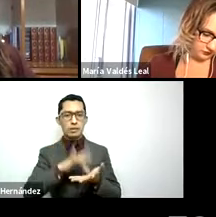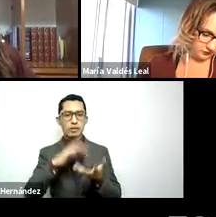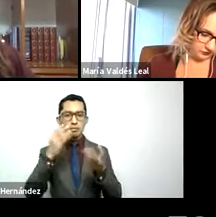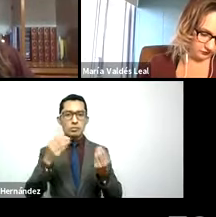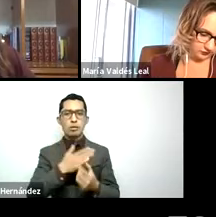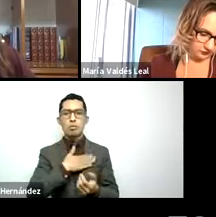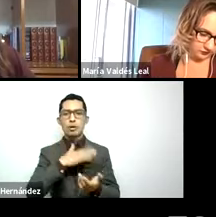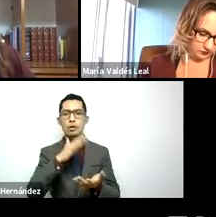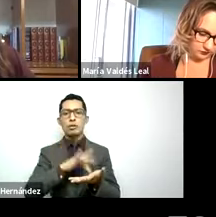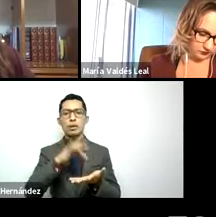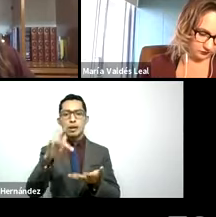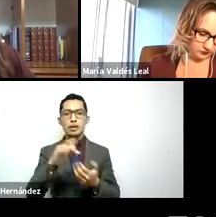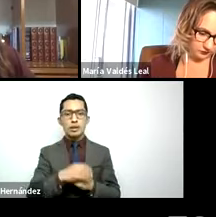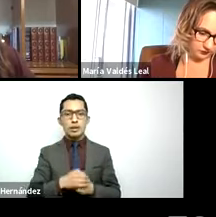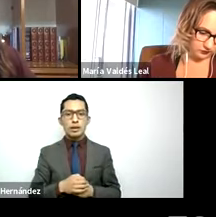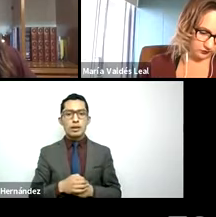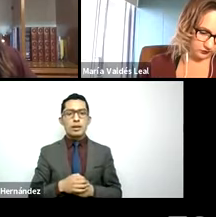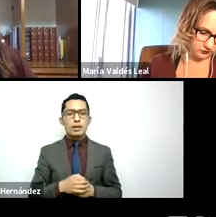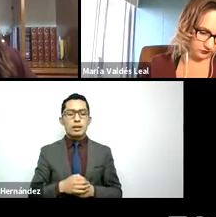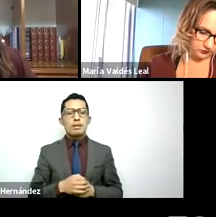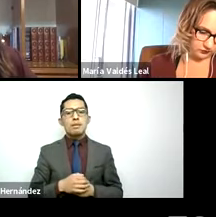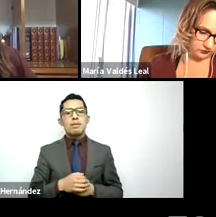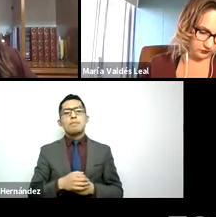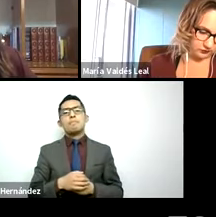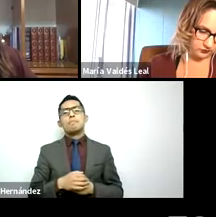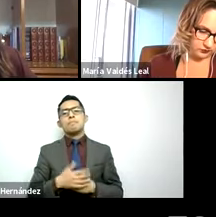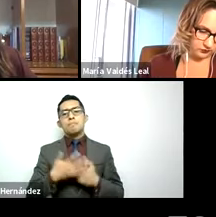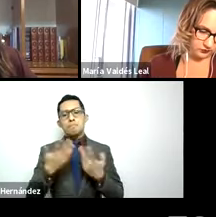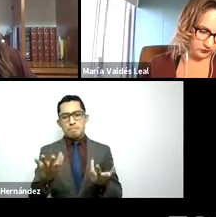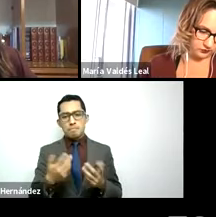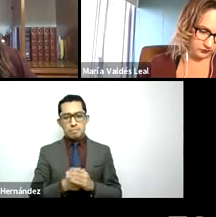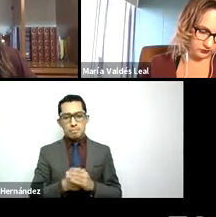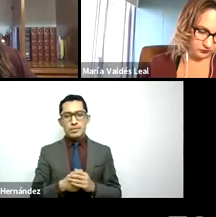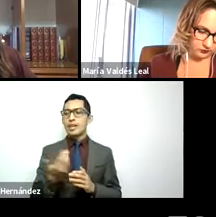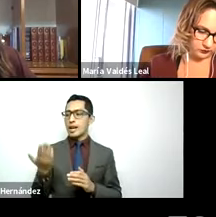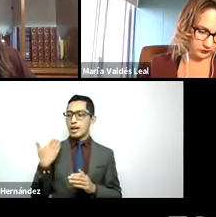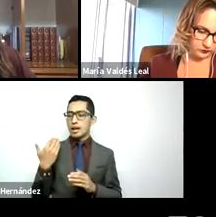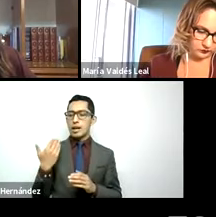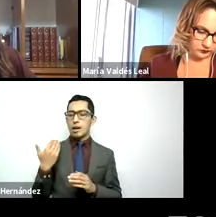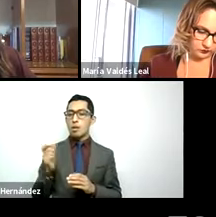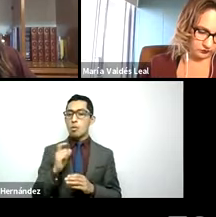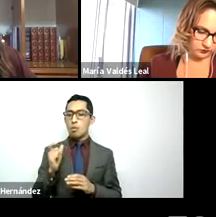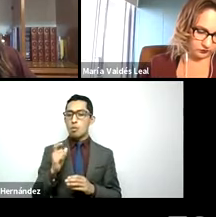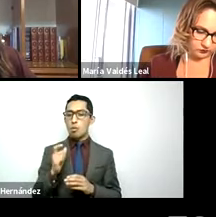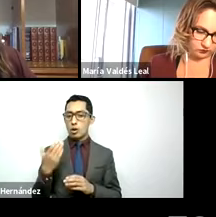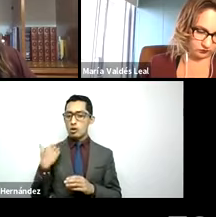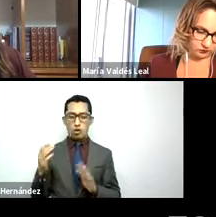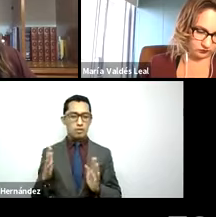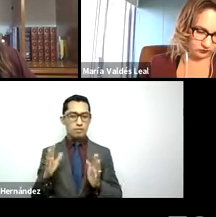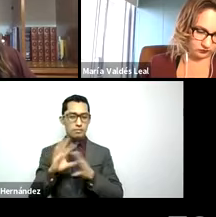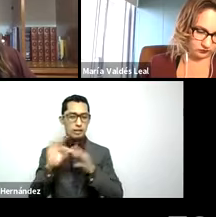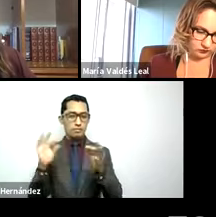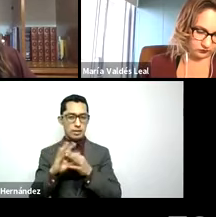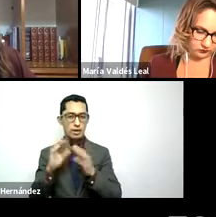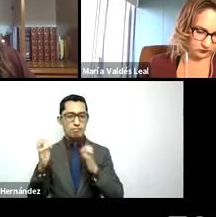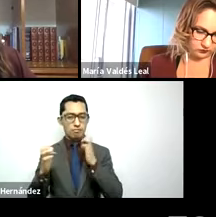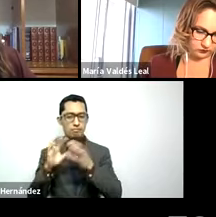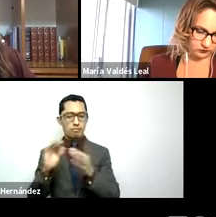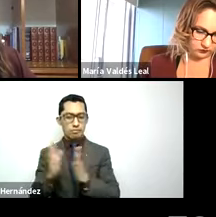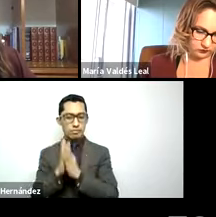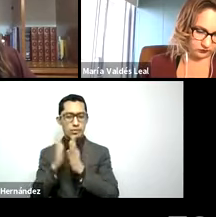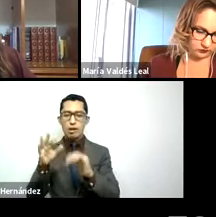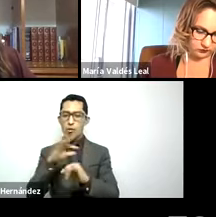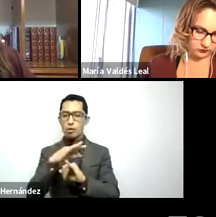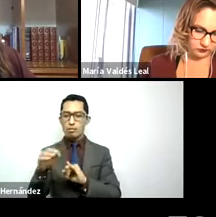gracias. Es que me parece que se vincula un poco con lo que yo trataba de explicar al final de mi exposición. Bueno,